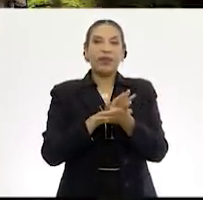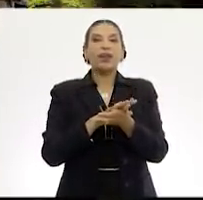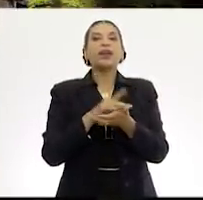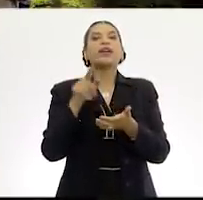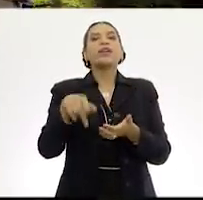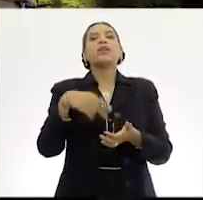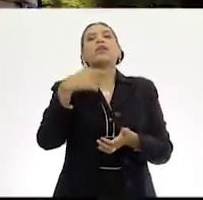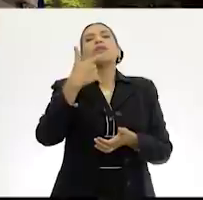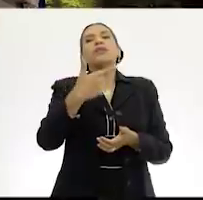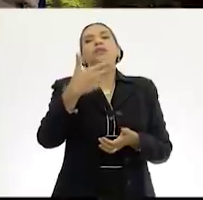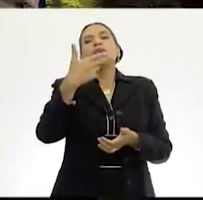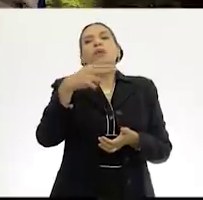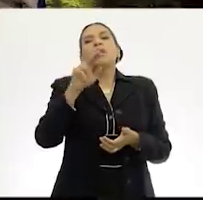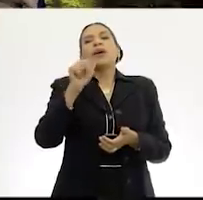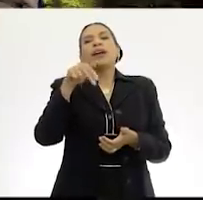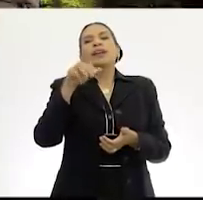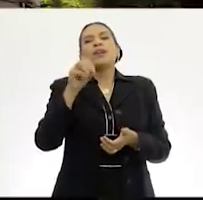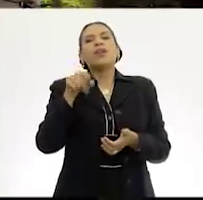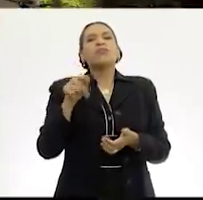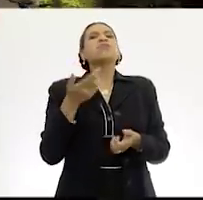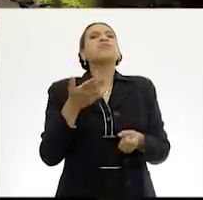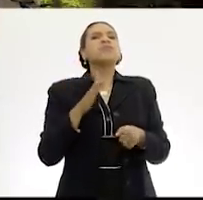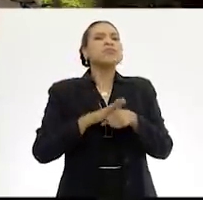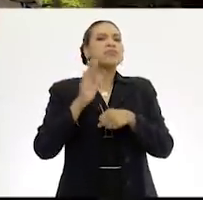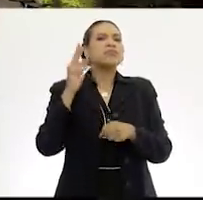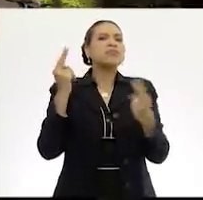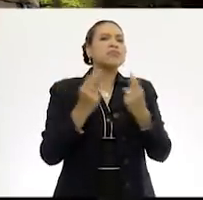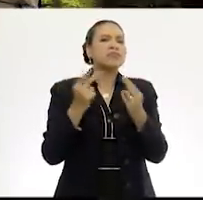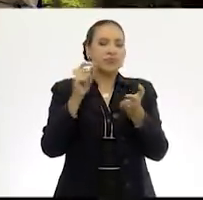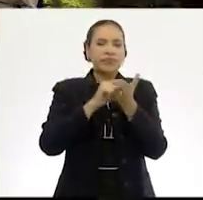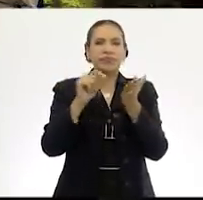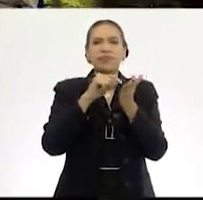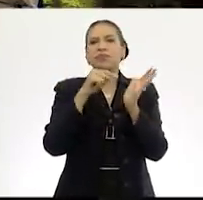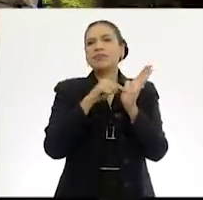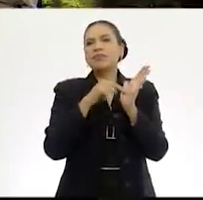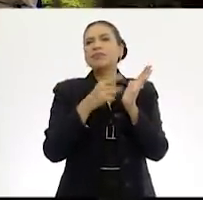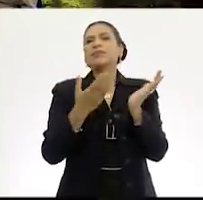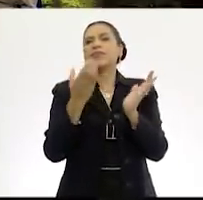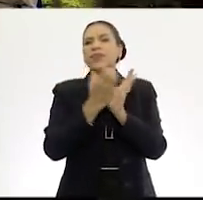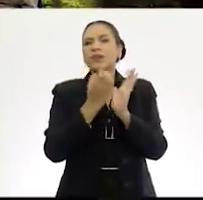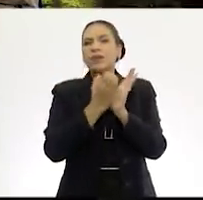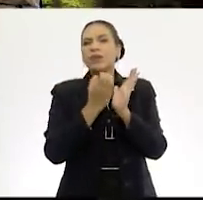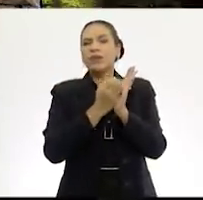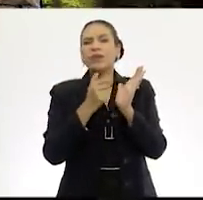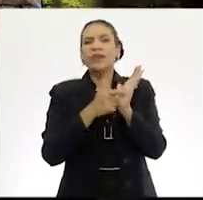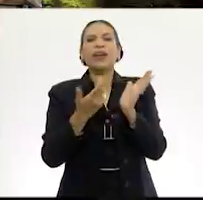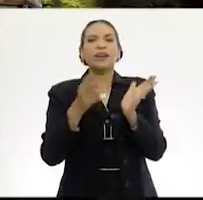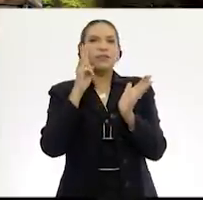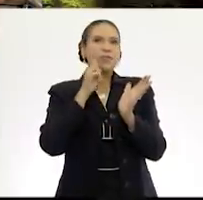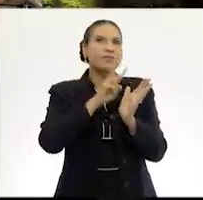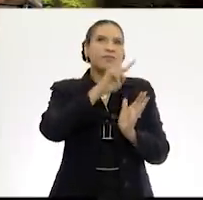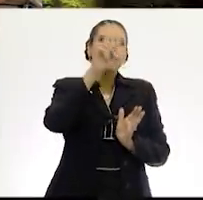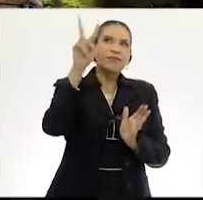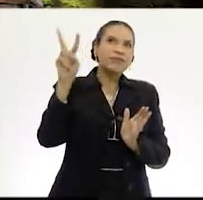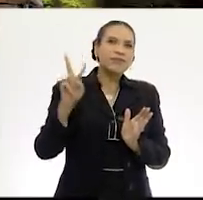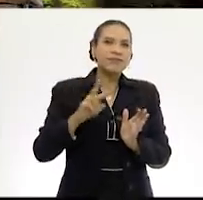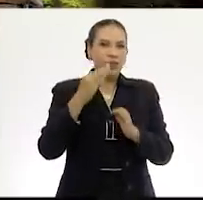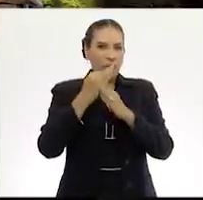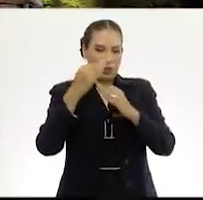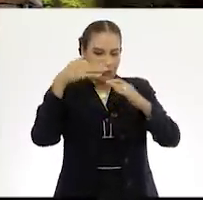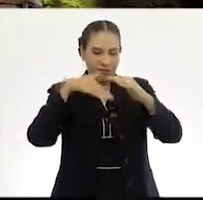del guano, ¿qué más creen que sea necesario anotar en nuestro cuaderno sobre lo que hemos estado viendo en esta